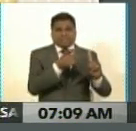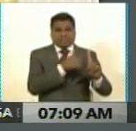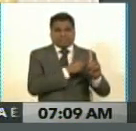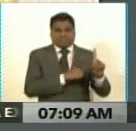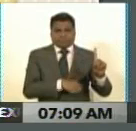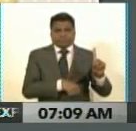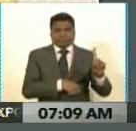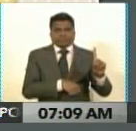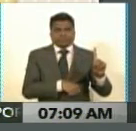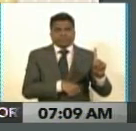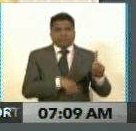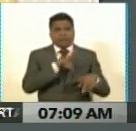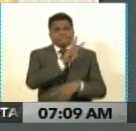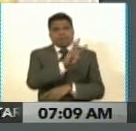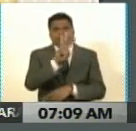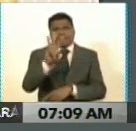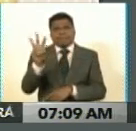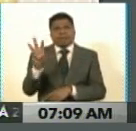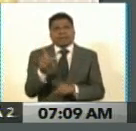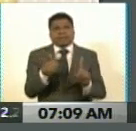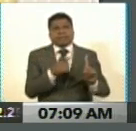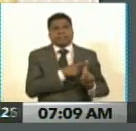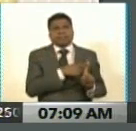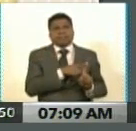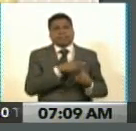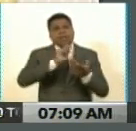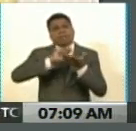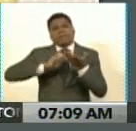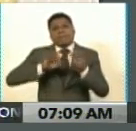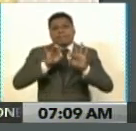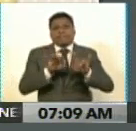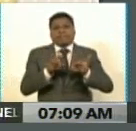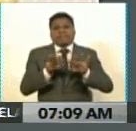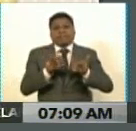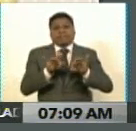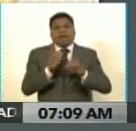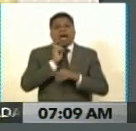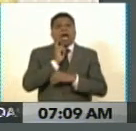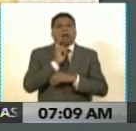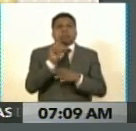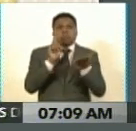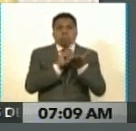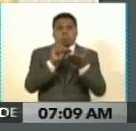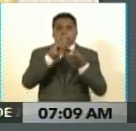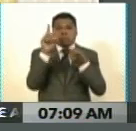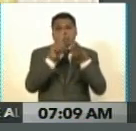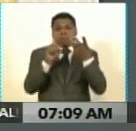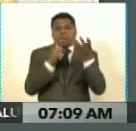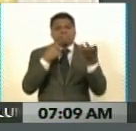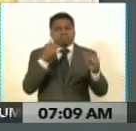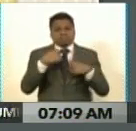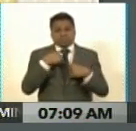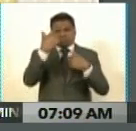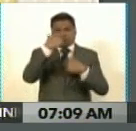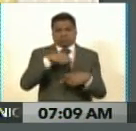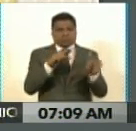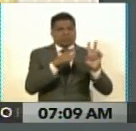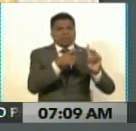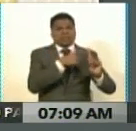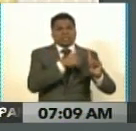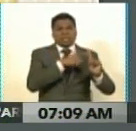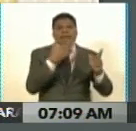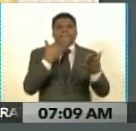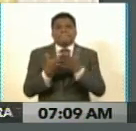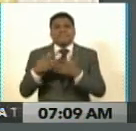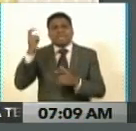de la página italcambio.com se registra se verifican los datos hace la solicitud del día que va a ser atendido